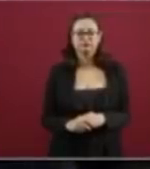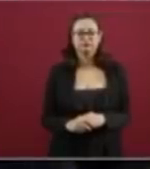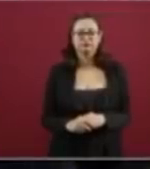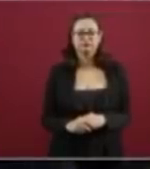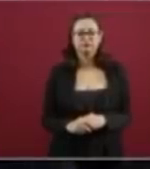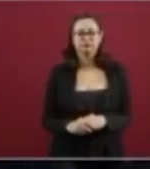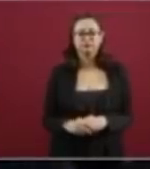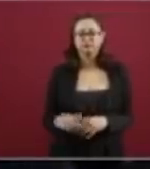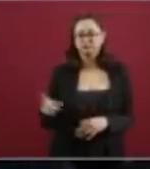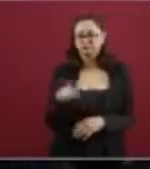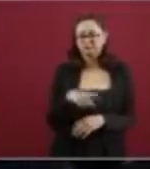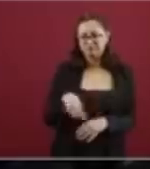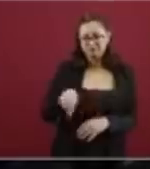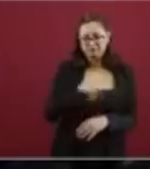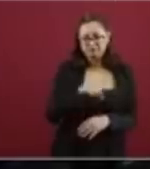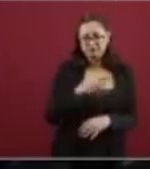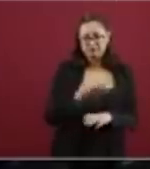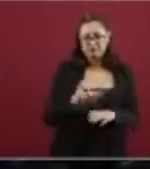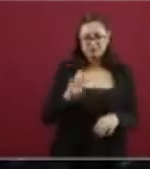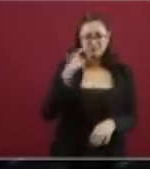afectar a los maestros.